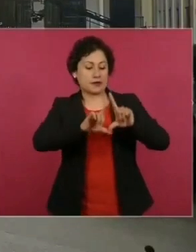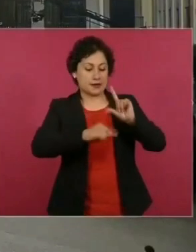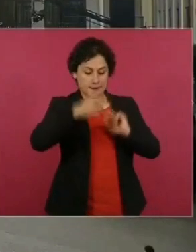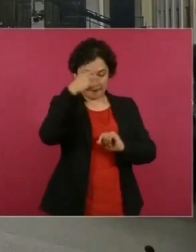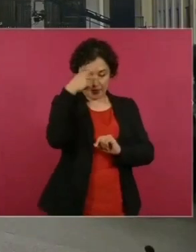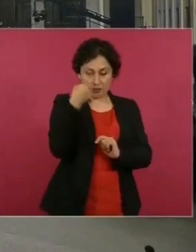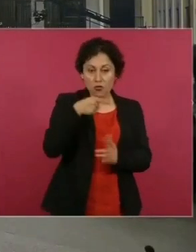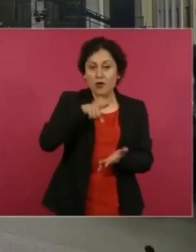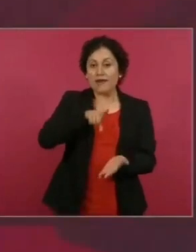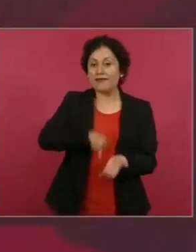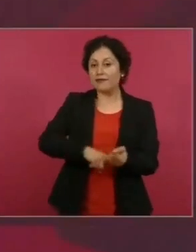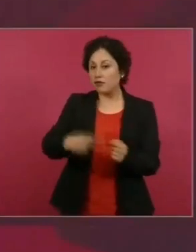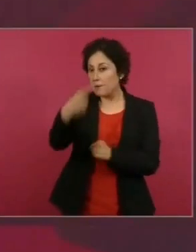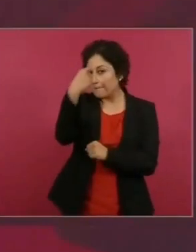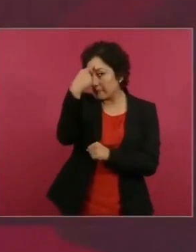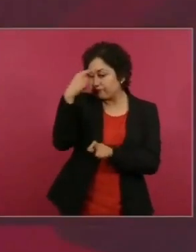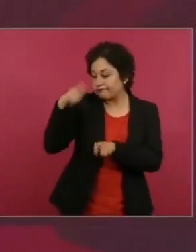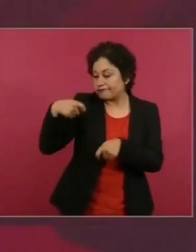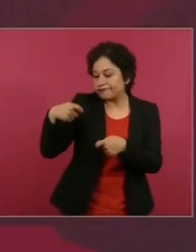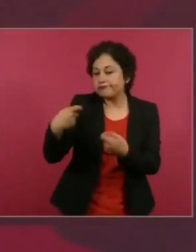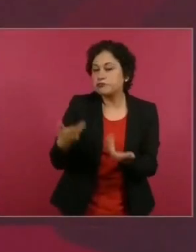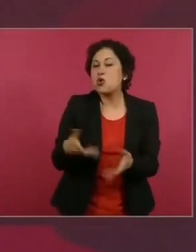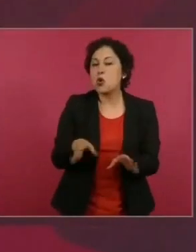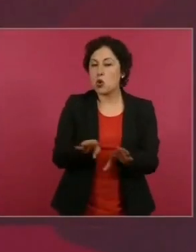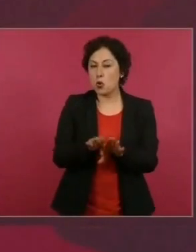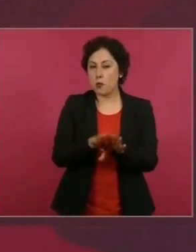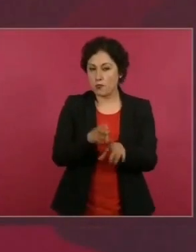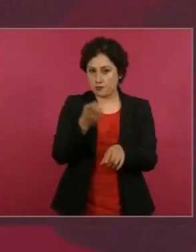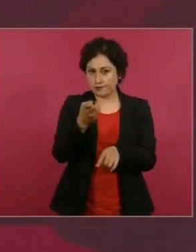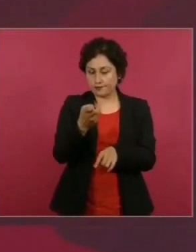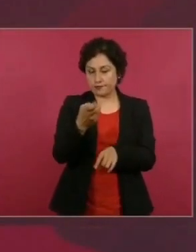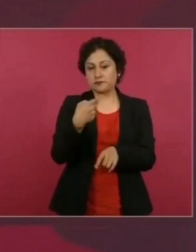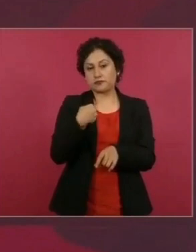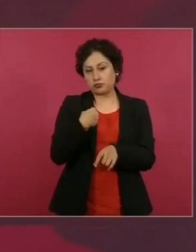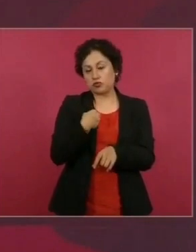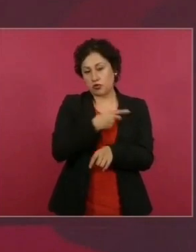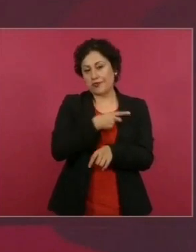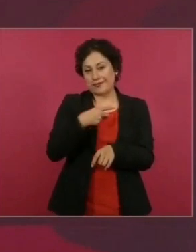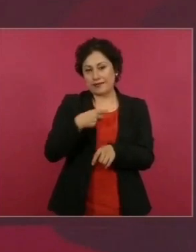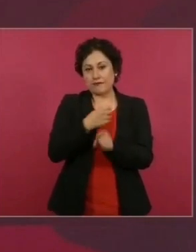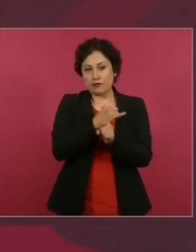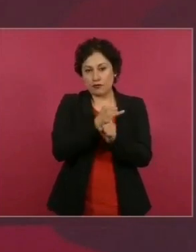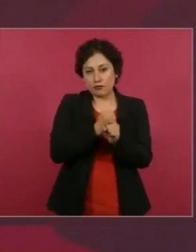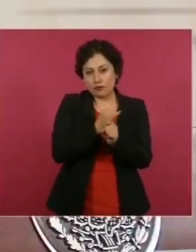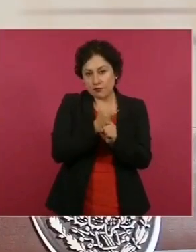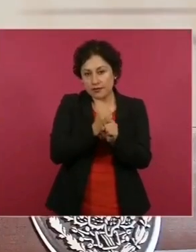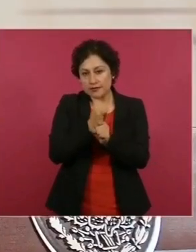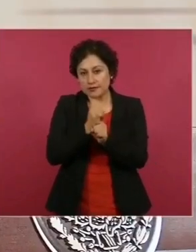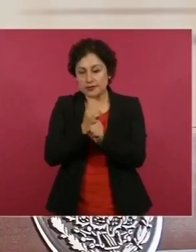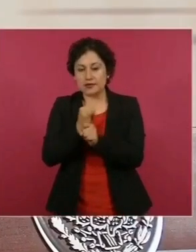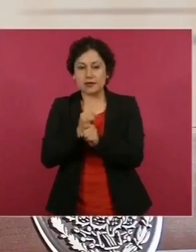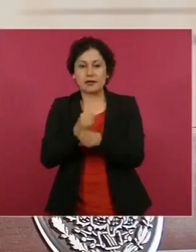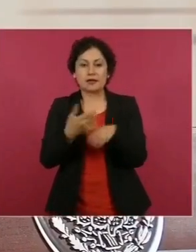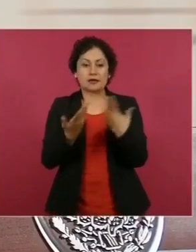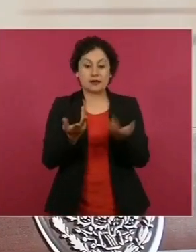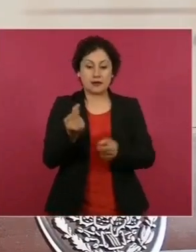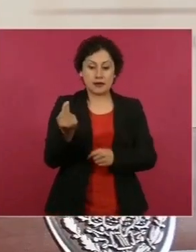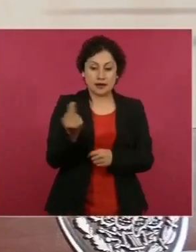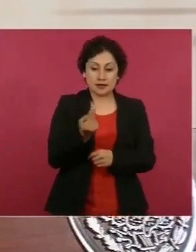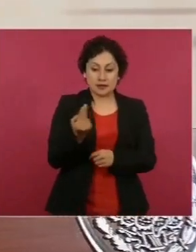Pero como es un trabajo de investigación que va a requerir